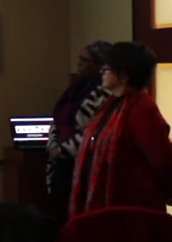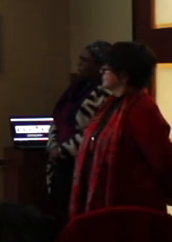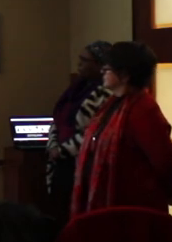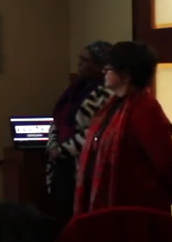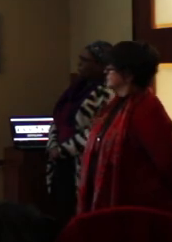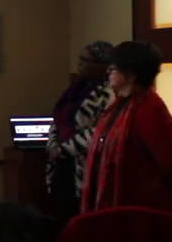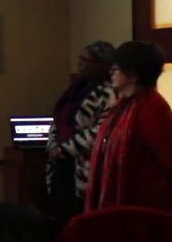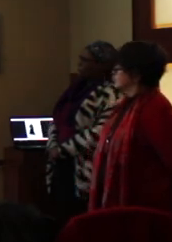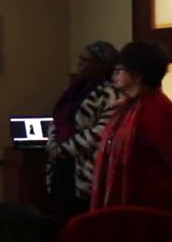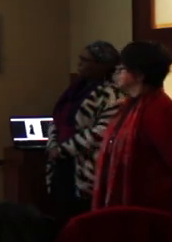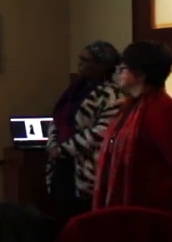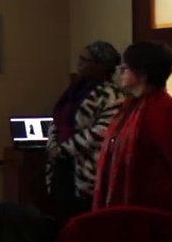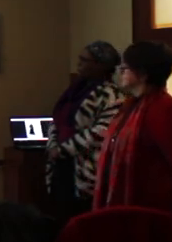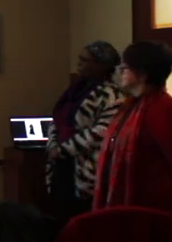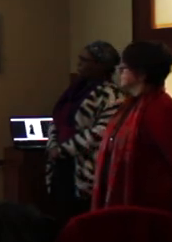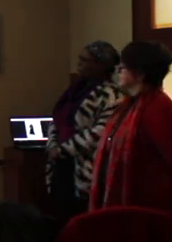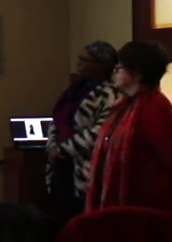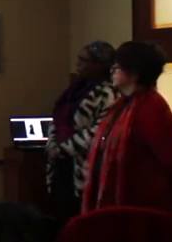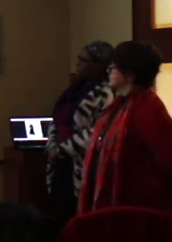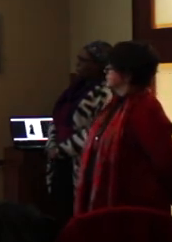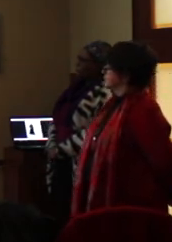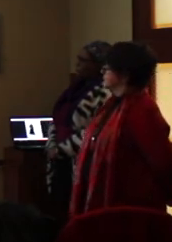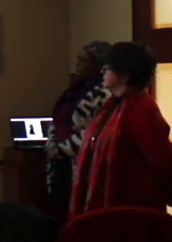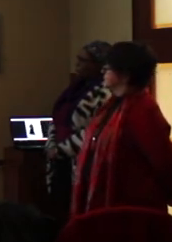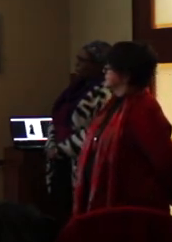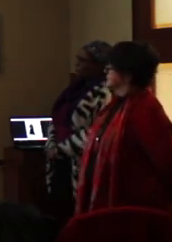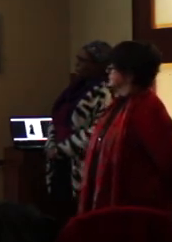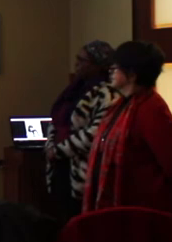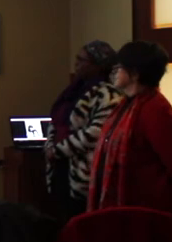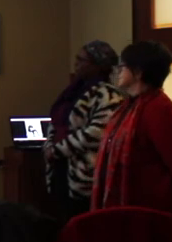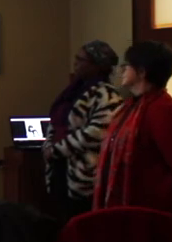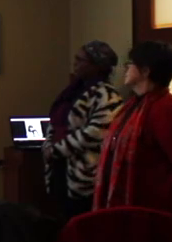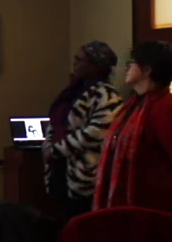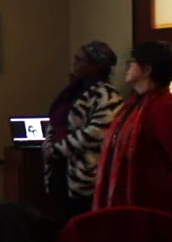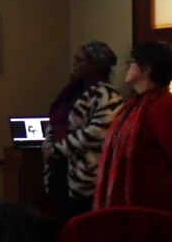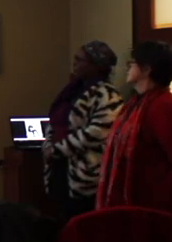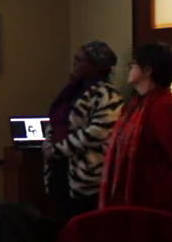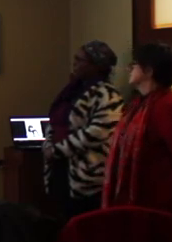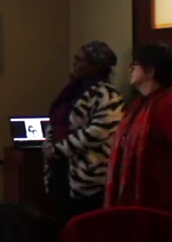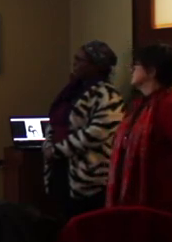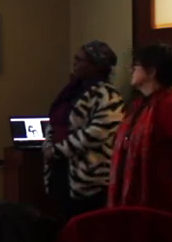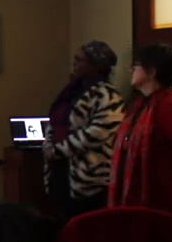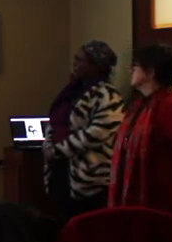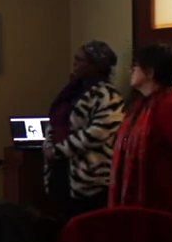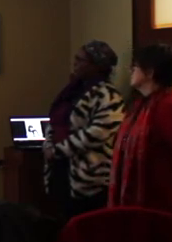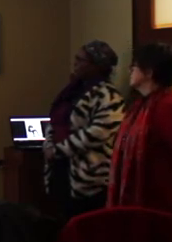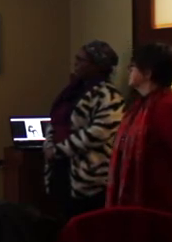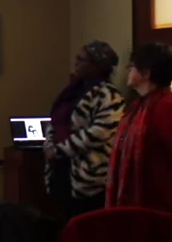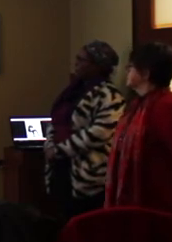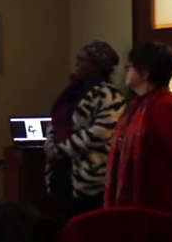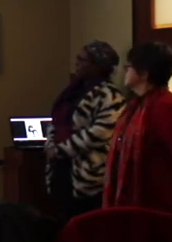una posición privilegiada, pero que esa posición privilegiada no excluye o que seamos ignorantes, o que tengamos